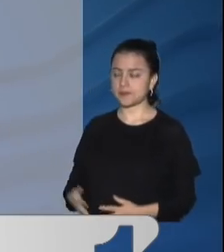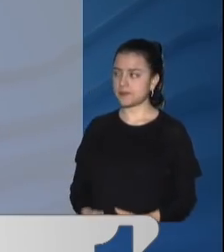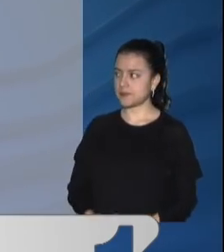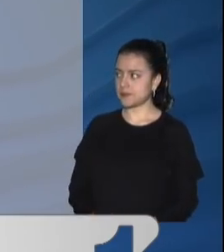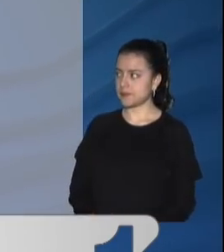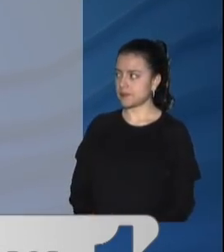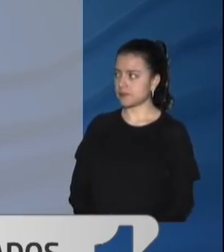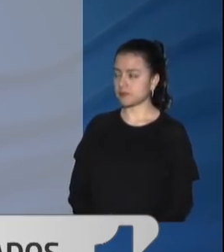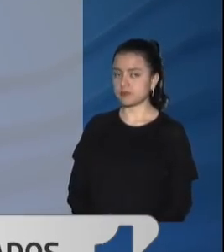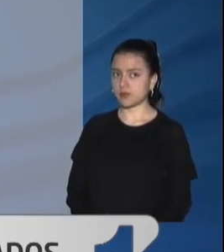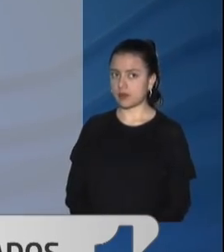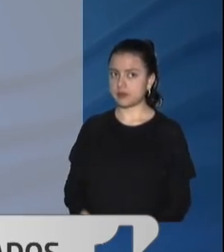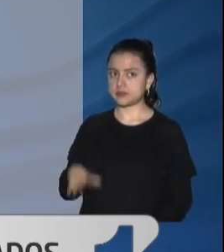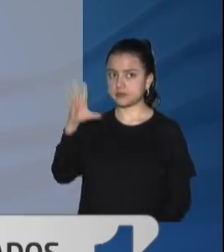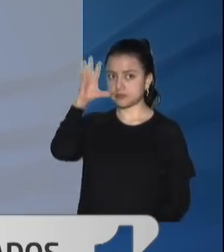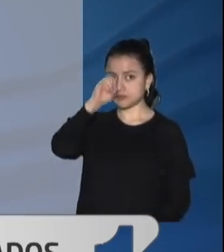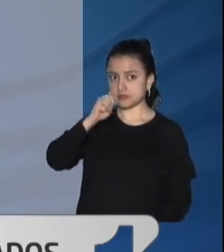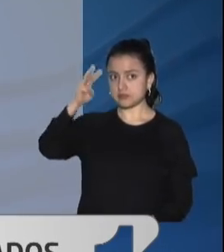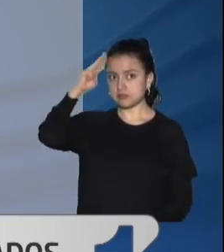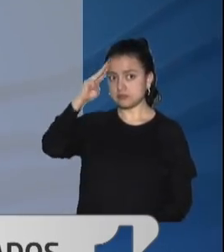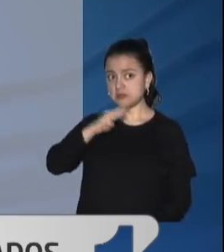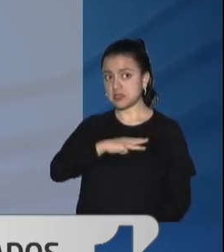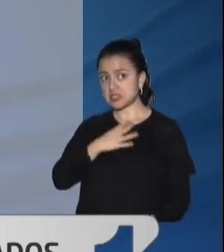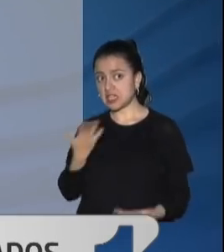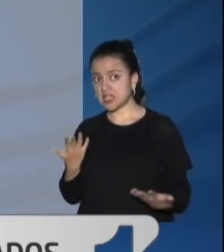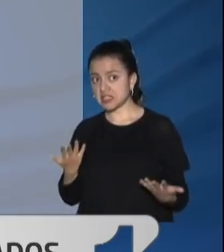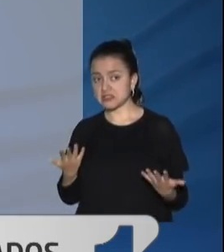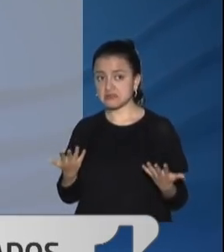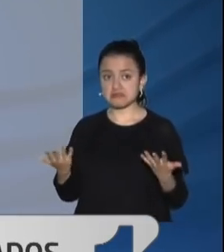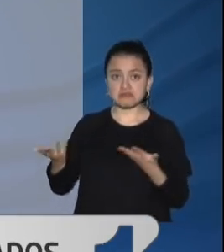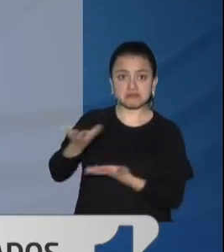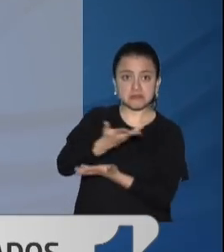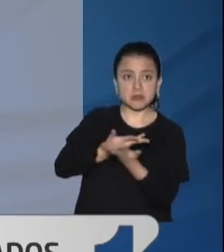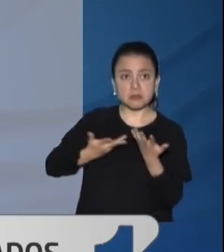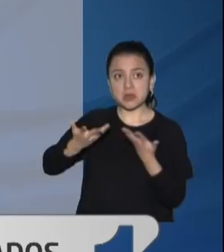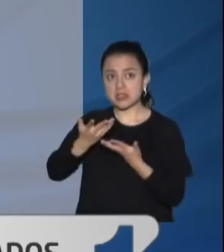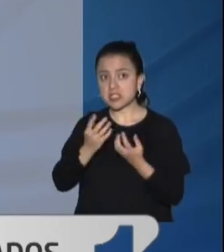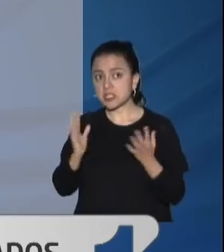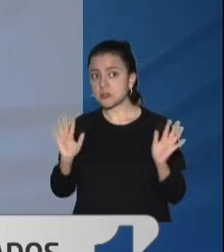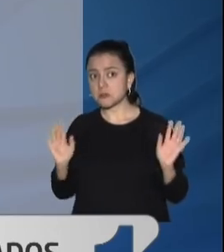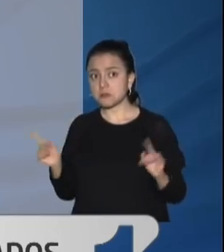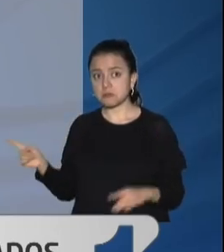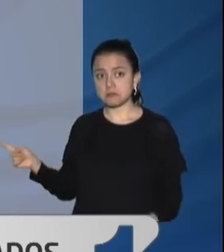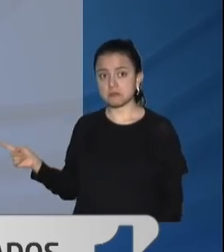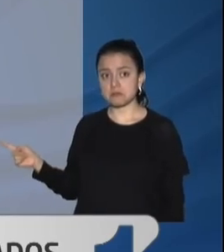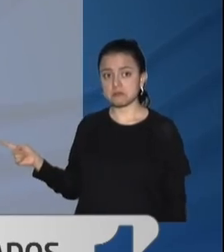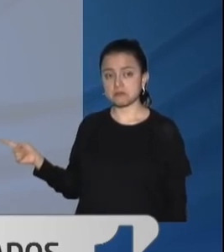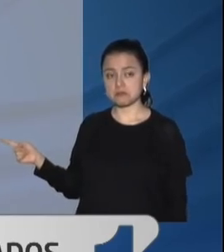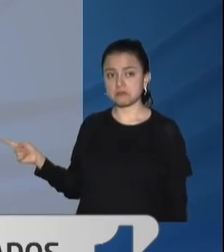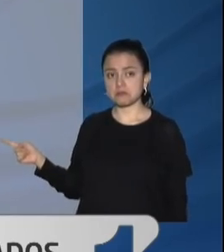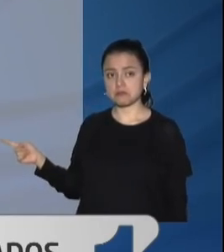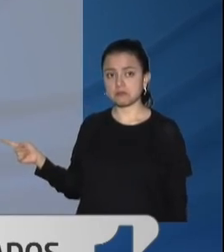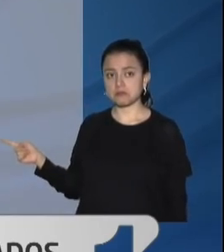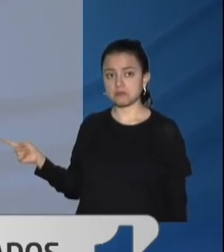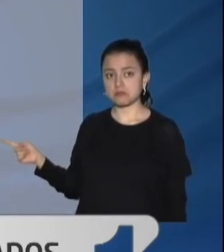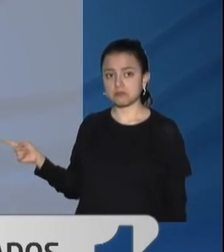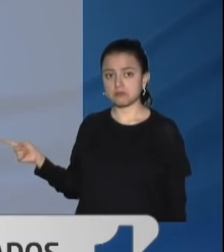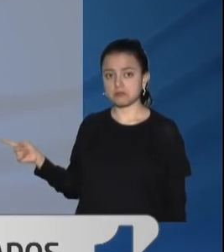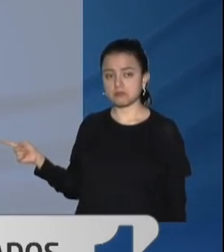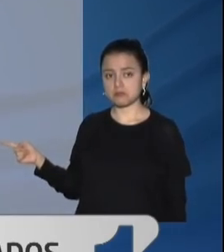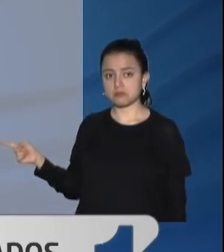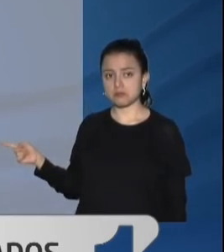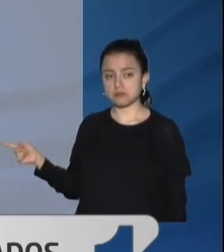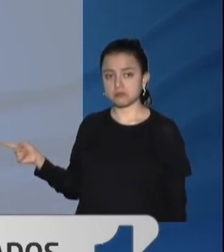Roldán, donde se observan a militares con hombres presuntamente armados. Ahí le están pasando elementos a los